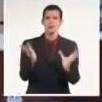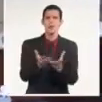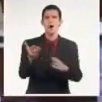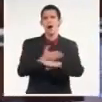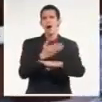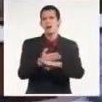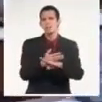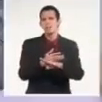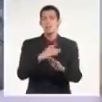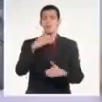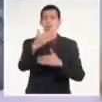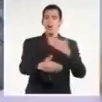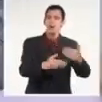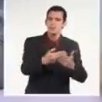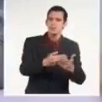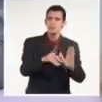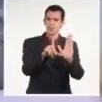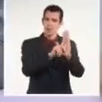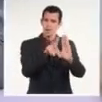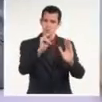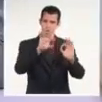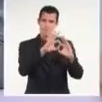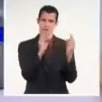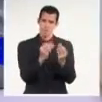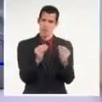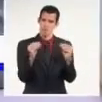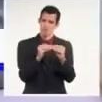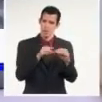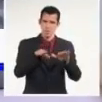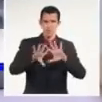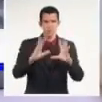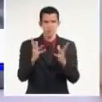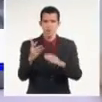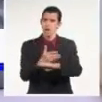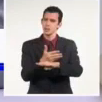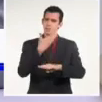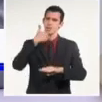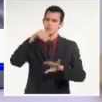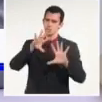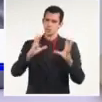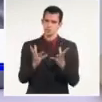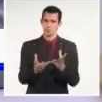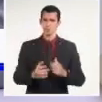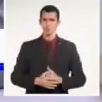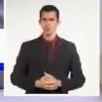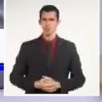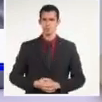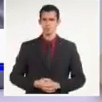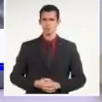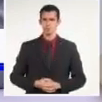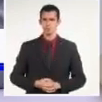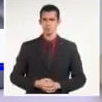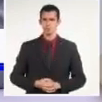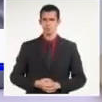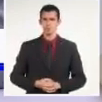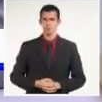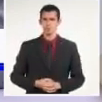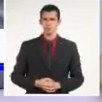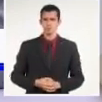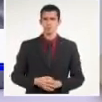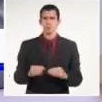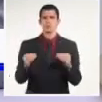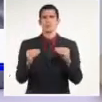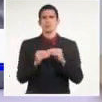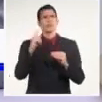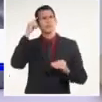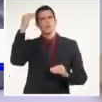168 municipios. Hay que tratar de que este proceso, ya no solamente ya verlo como el Código de la Familia,